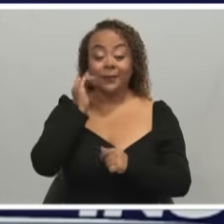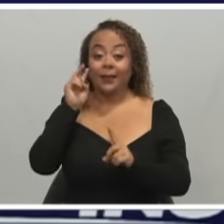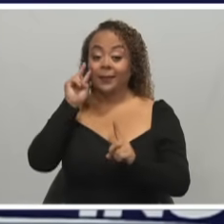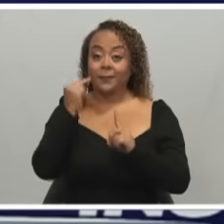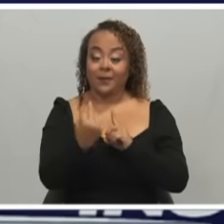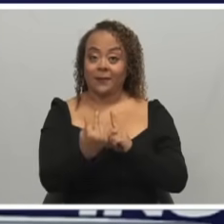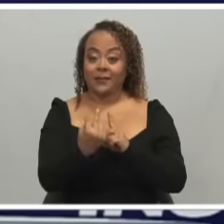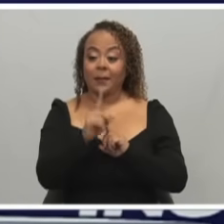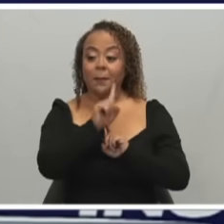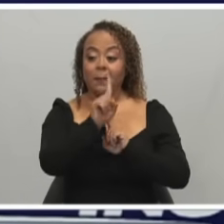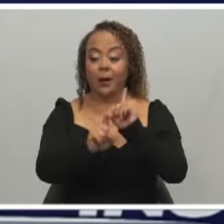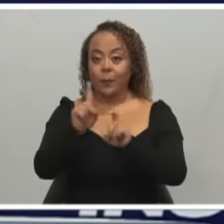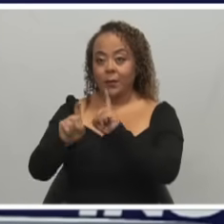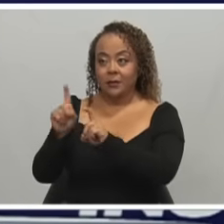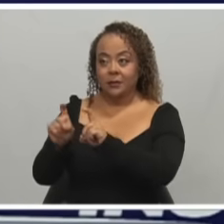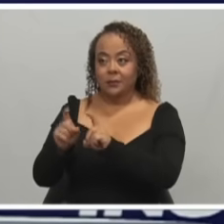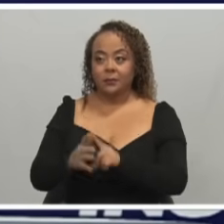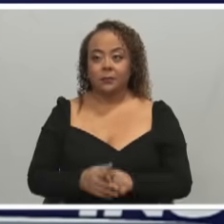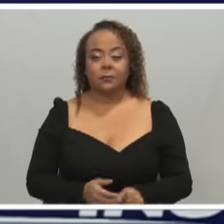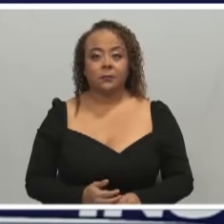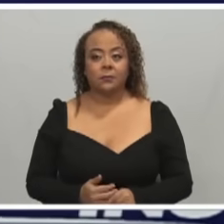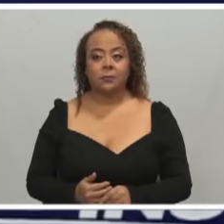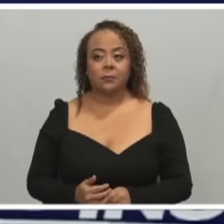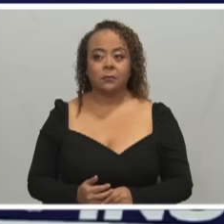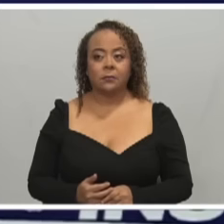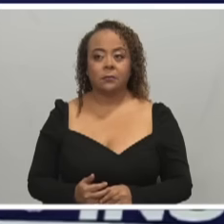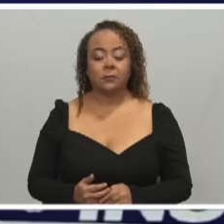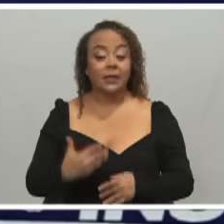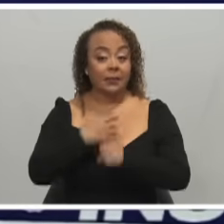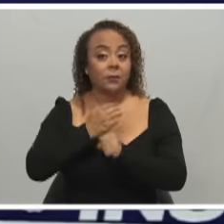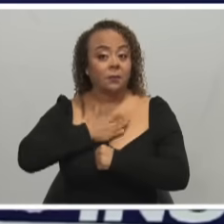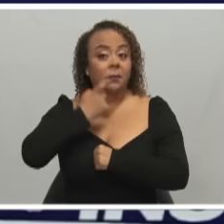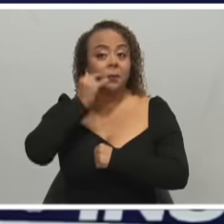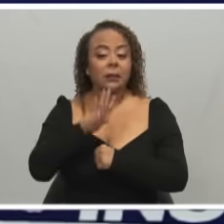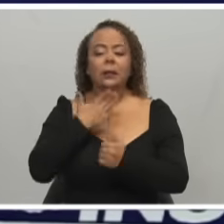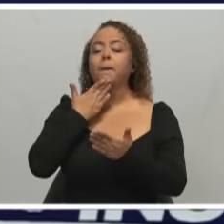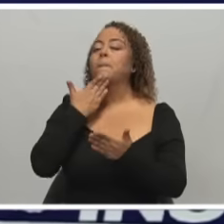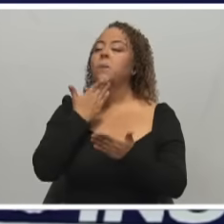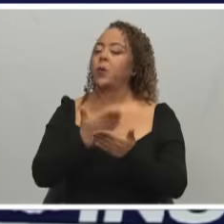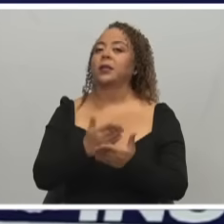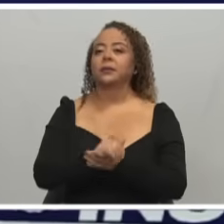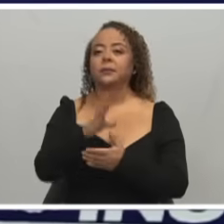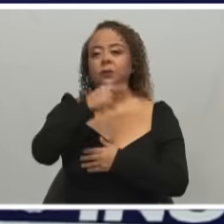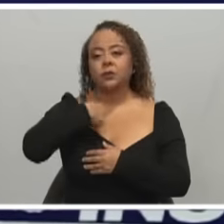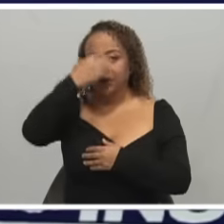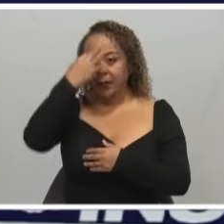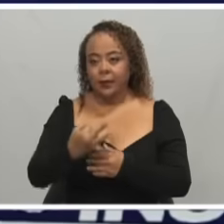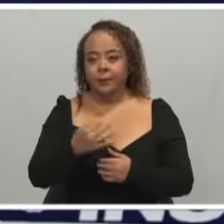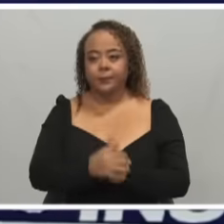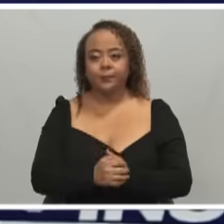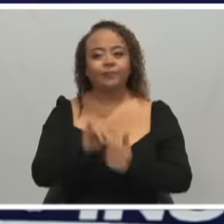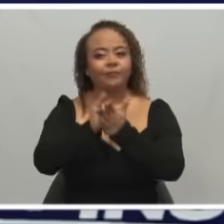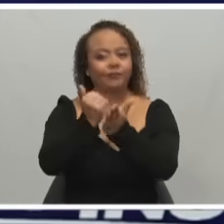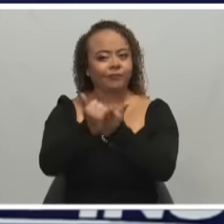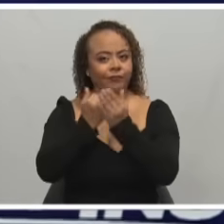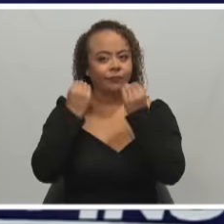vista de las preguntas que que nos hacemos Me parece que son muy buenas y creo que eso nos